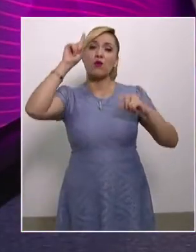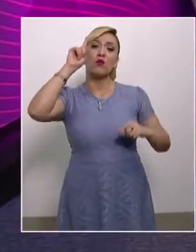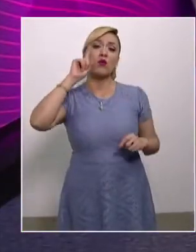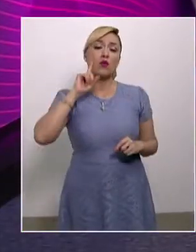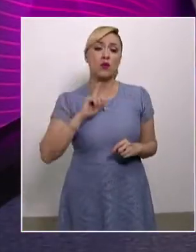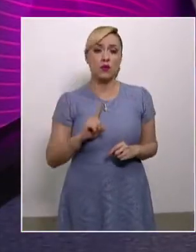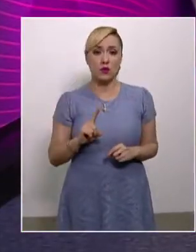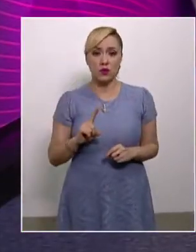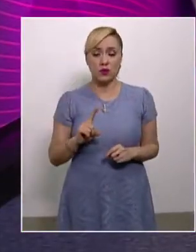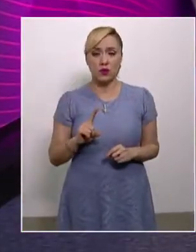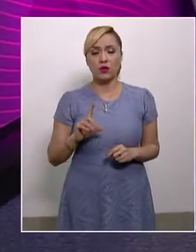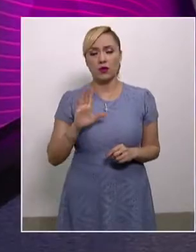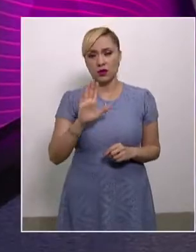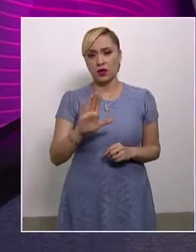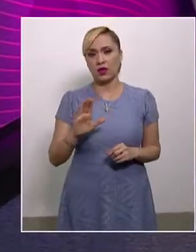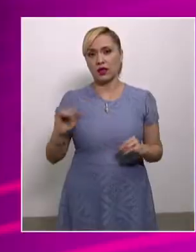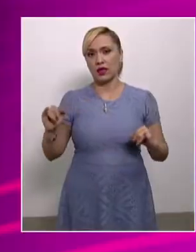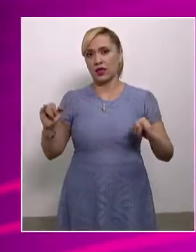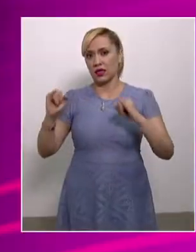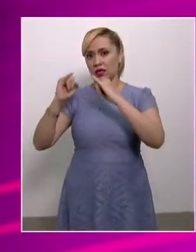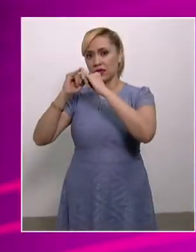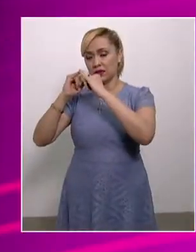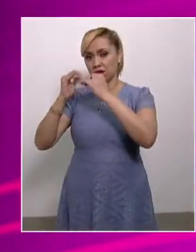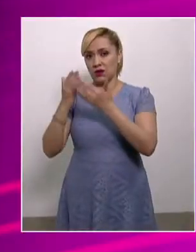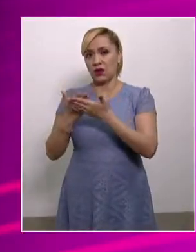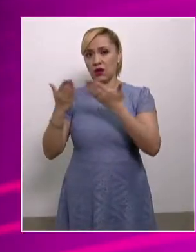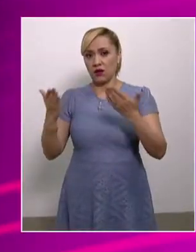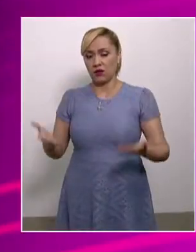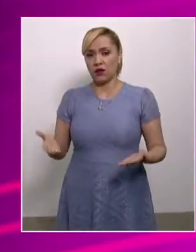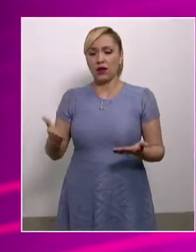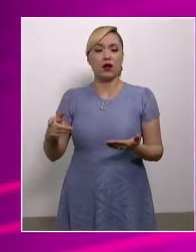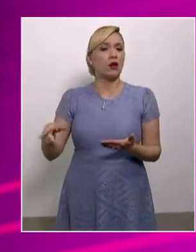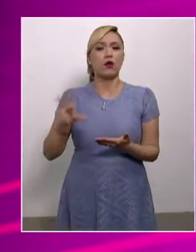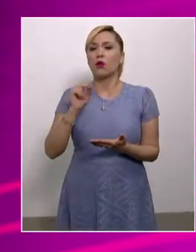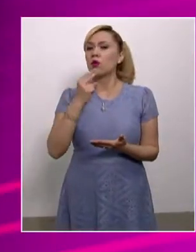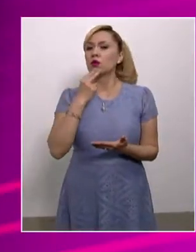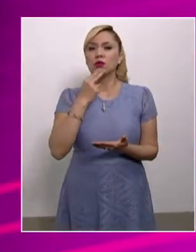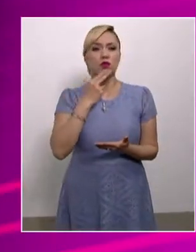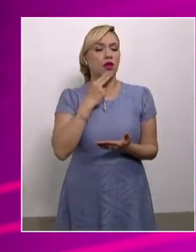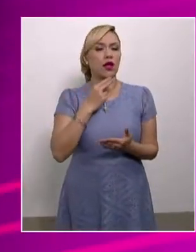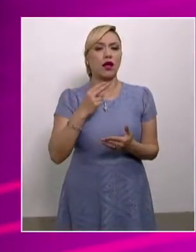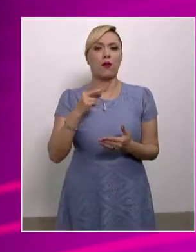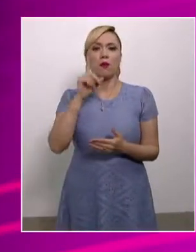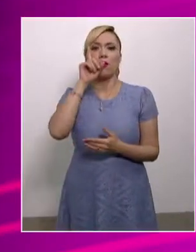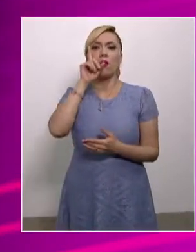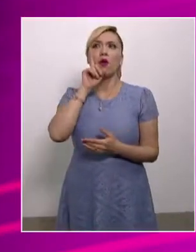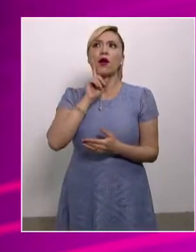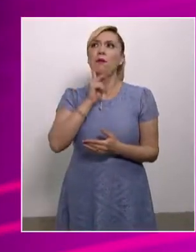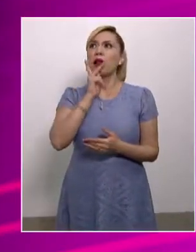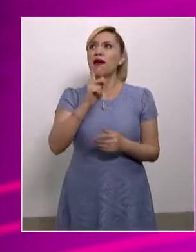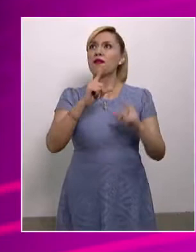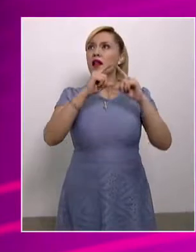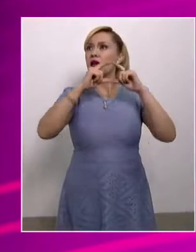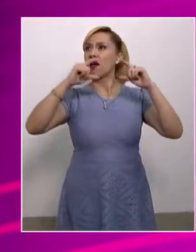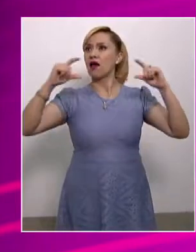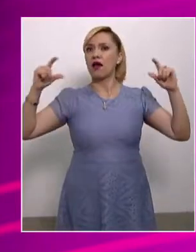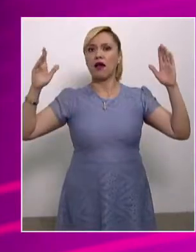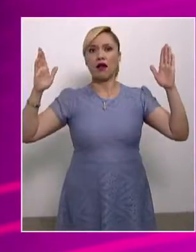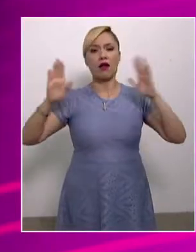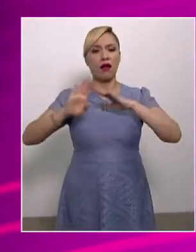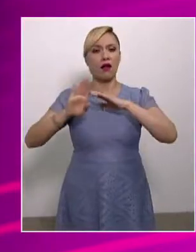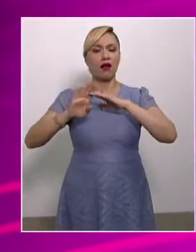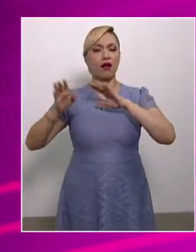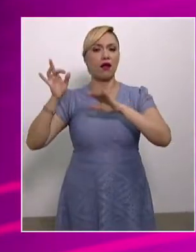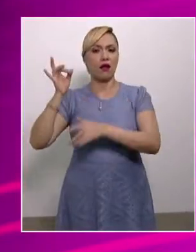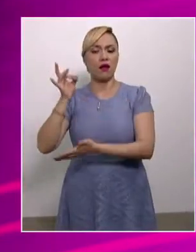IMUMI o el Instituto para las Mujeres en la Migración no usamos el contexto feminización para nosotros y nosotras siempre ha estado presente la mujer